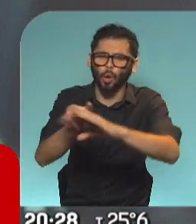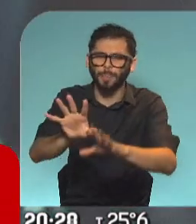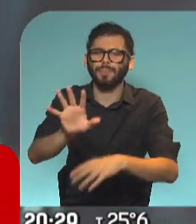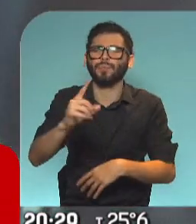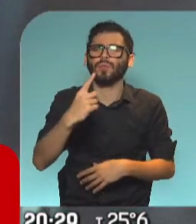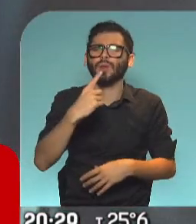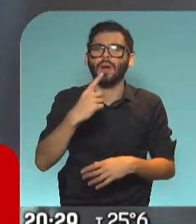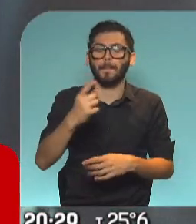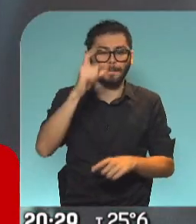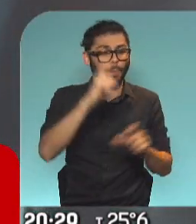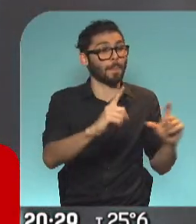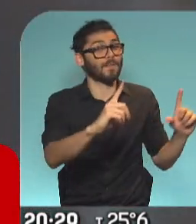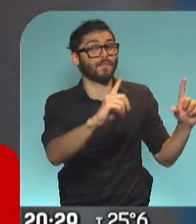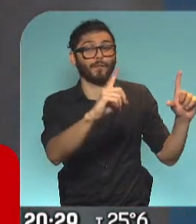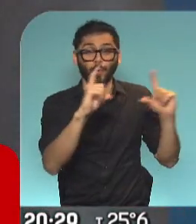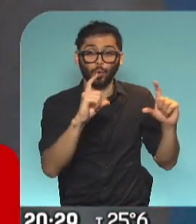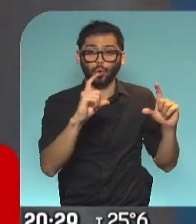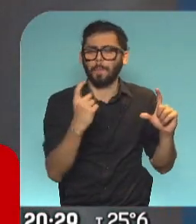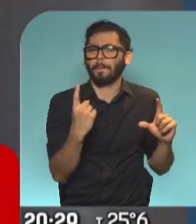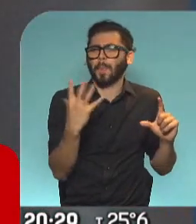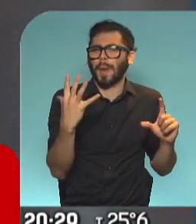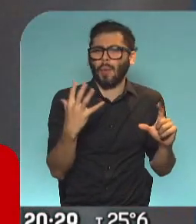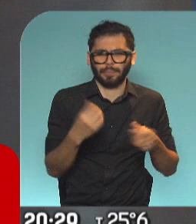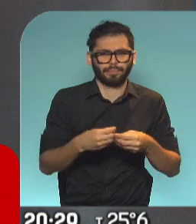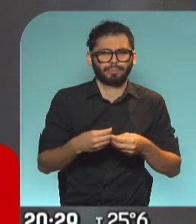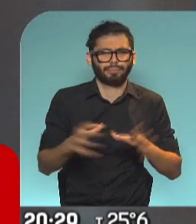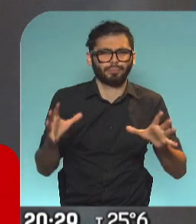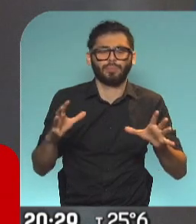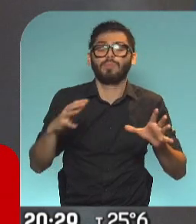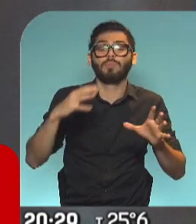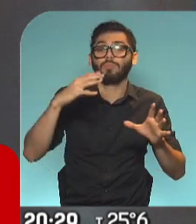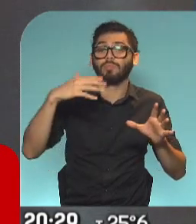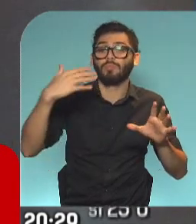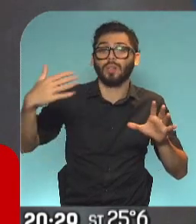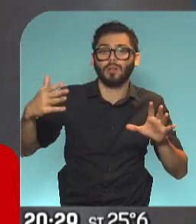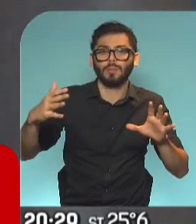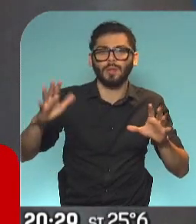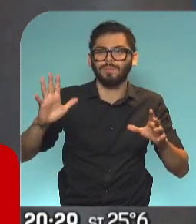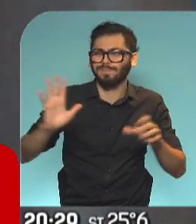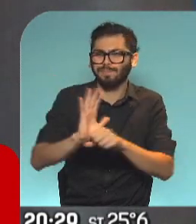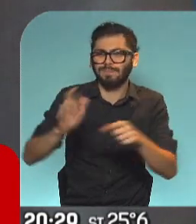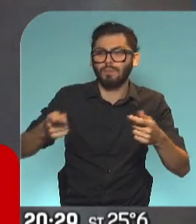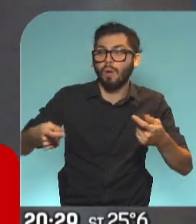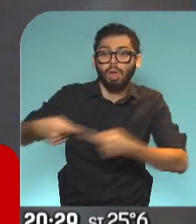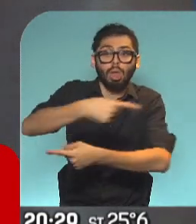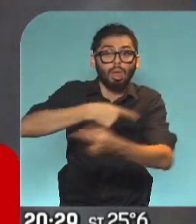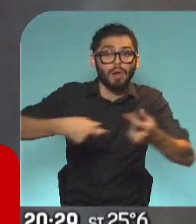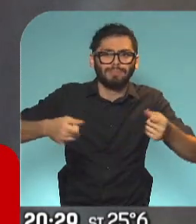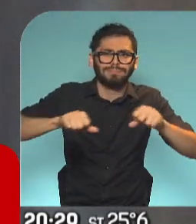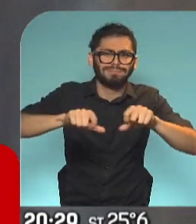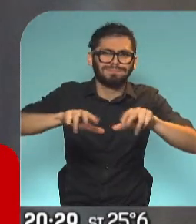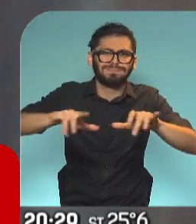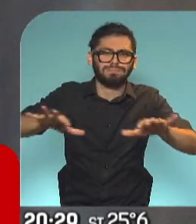solamente aquellos que sacaron la foto y la pasaron por primera vez, sino todos los que en algún momento, o sea, cortar el círculo, porque a ver, la